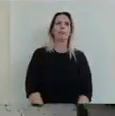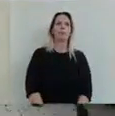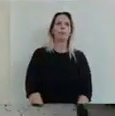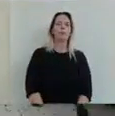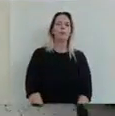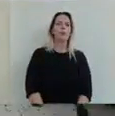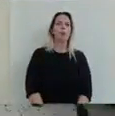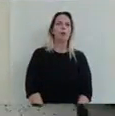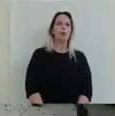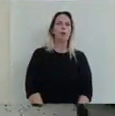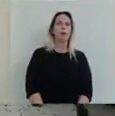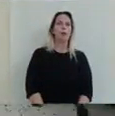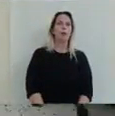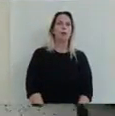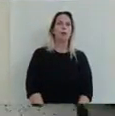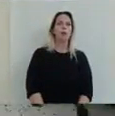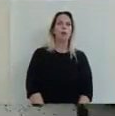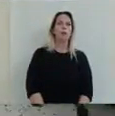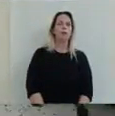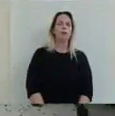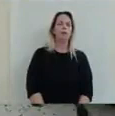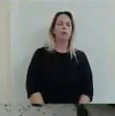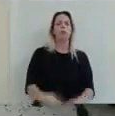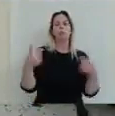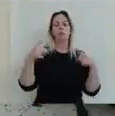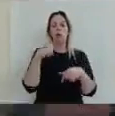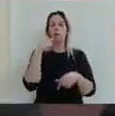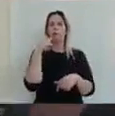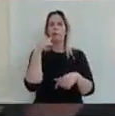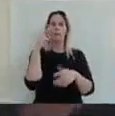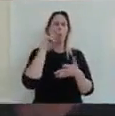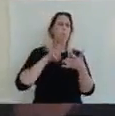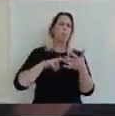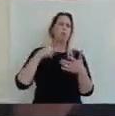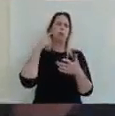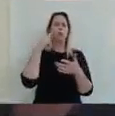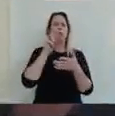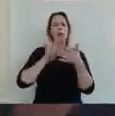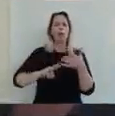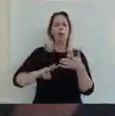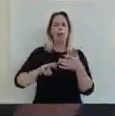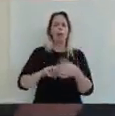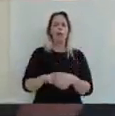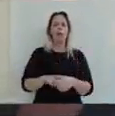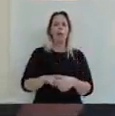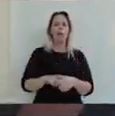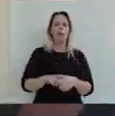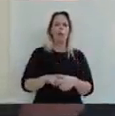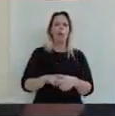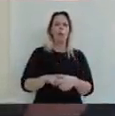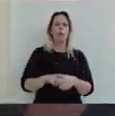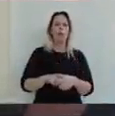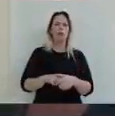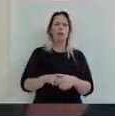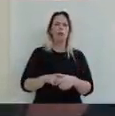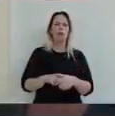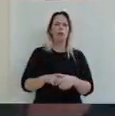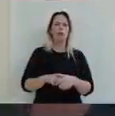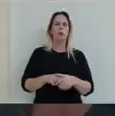viendo respecto a esta partida que ingresó de provincia es que si el